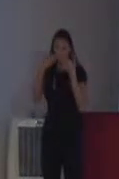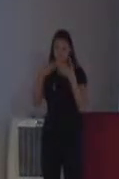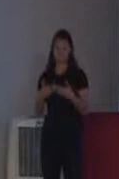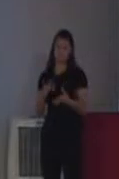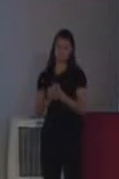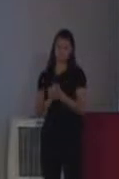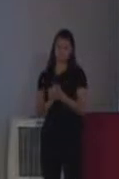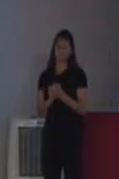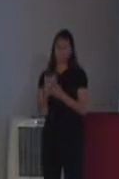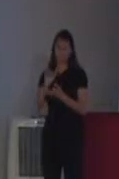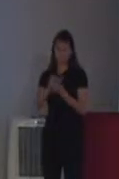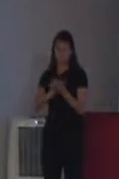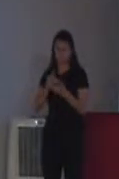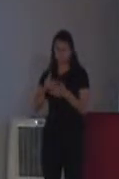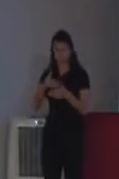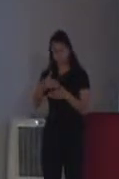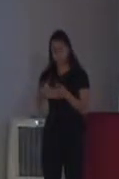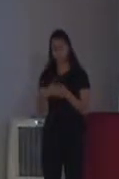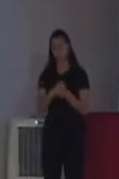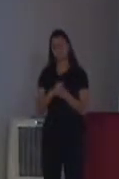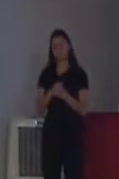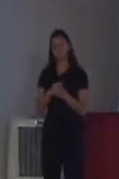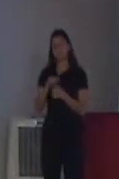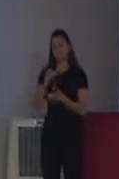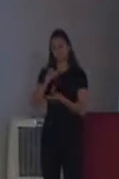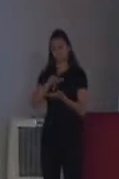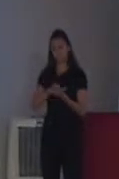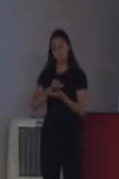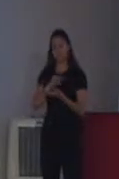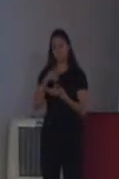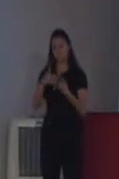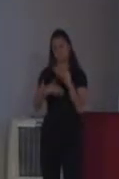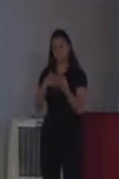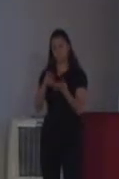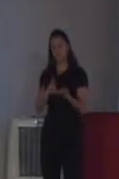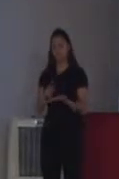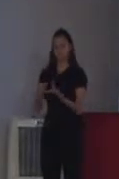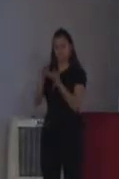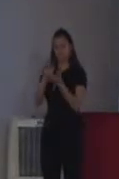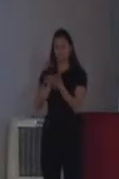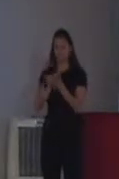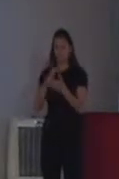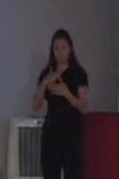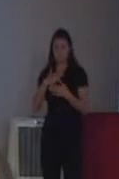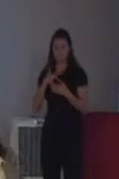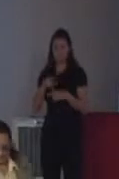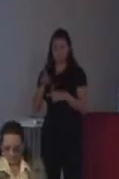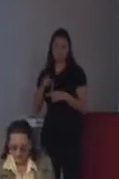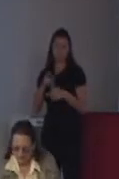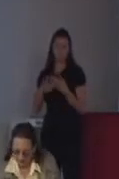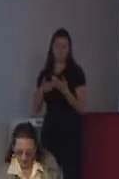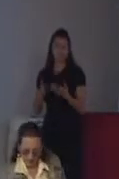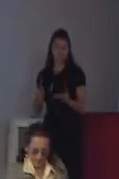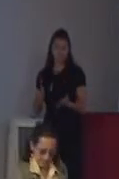de eso, viene, digamos, todo un proceso de rehabilitación. A mí también, digamos, me tocó rehabilitarme, o sea, me